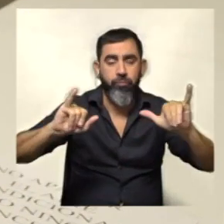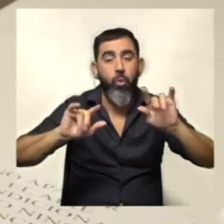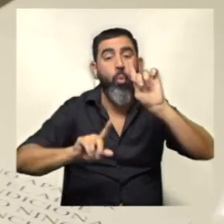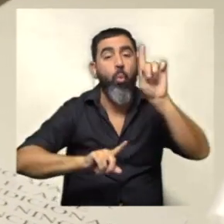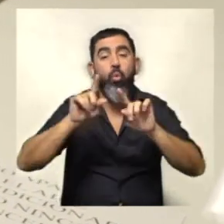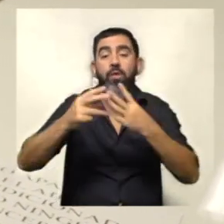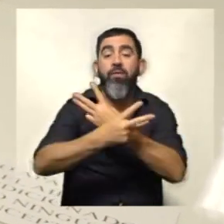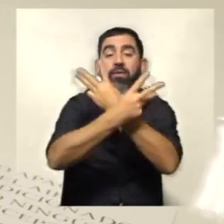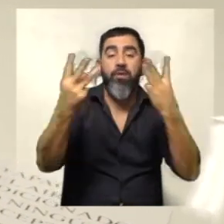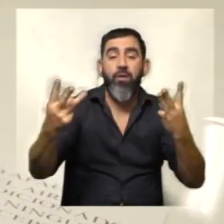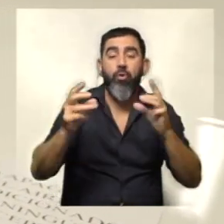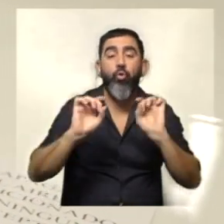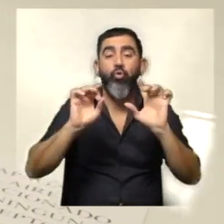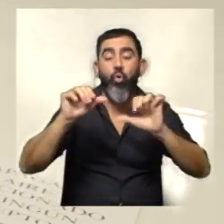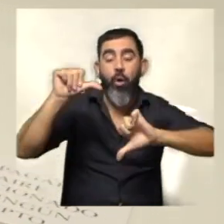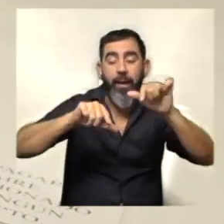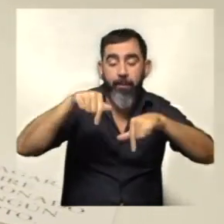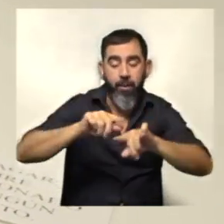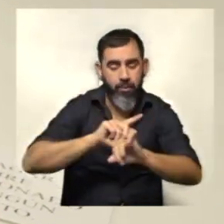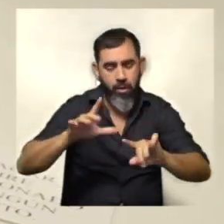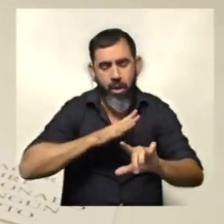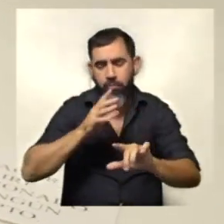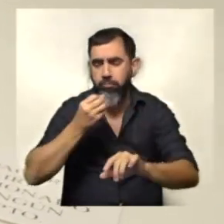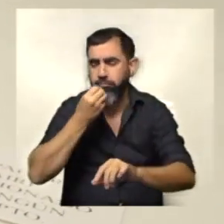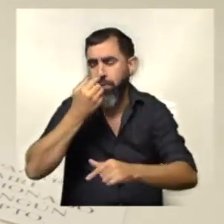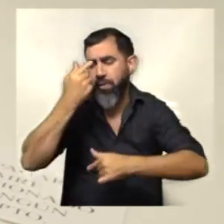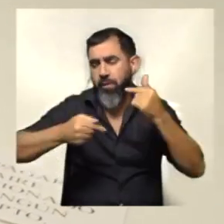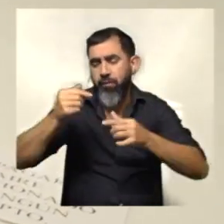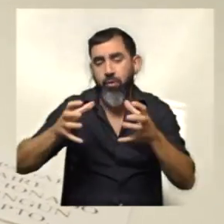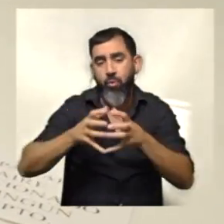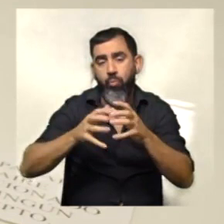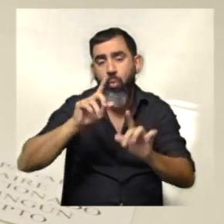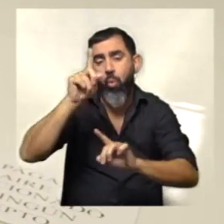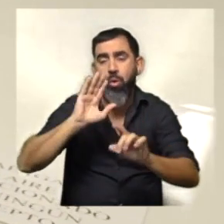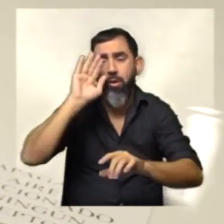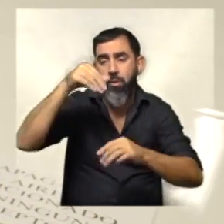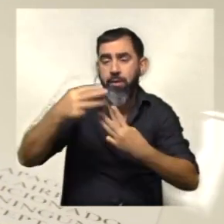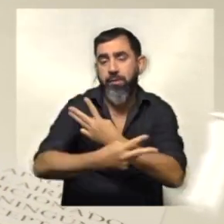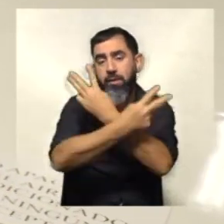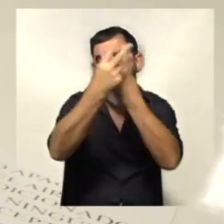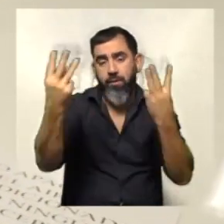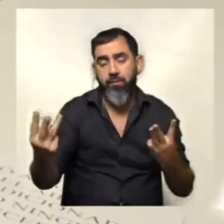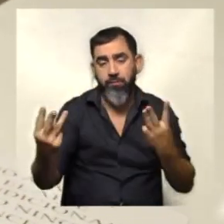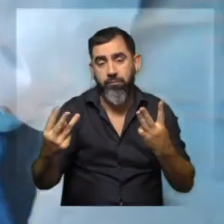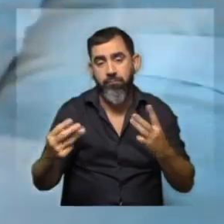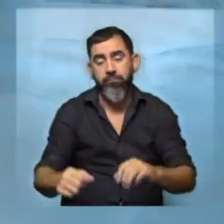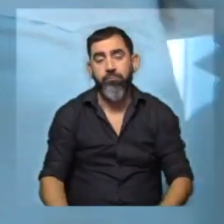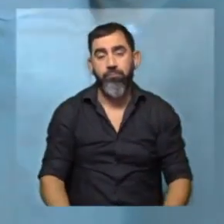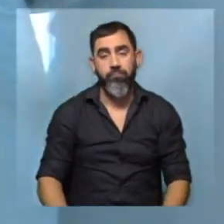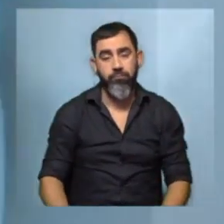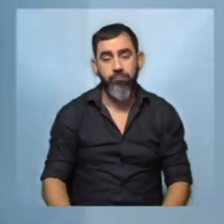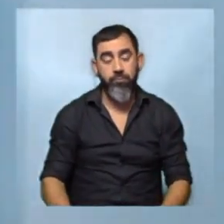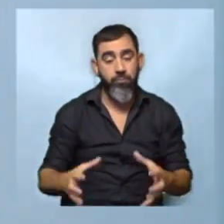universitarios y son muy bienvenidos, equipos de investigación de la Universidad de la República, equipos